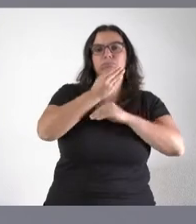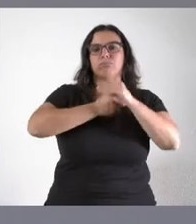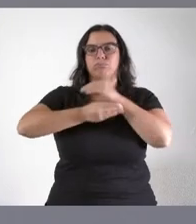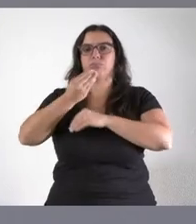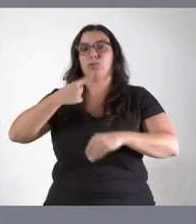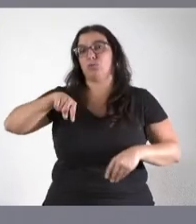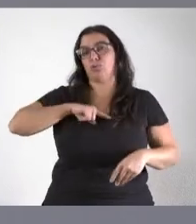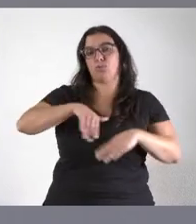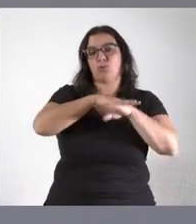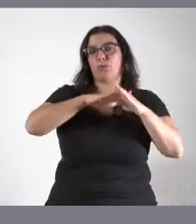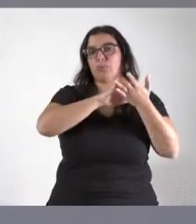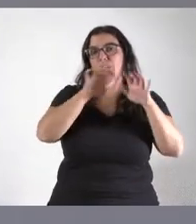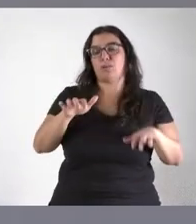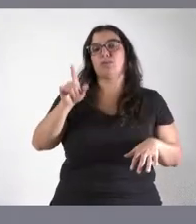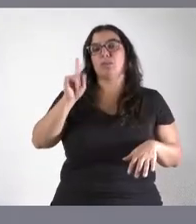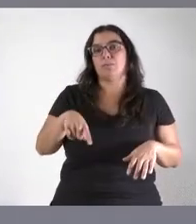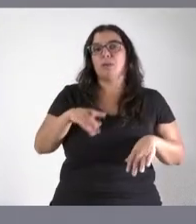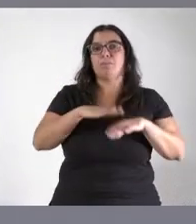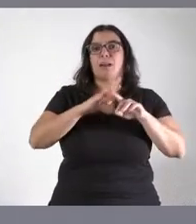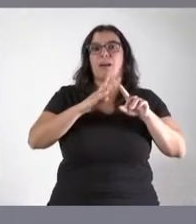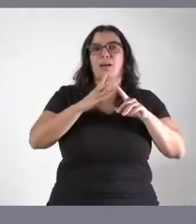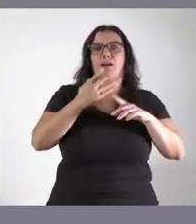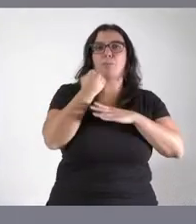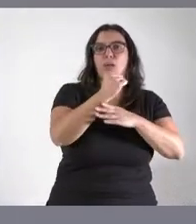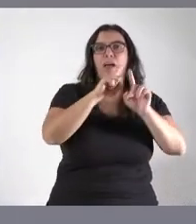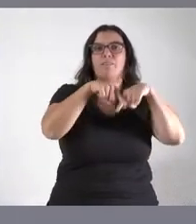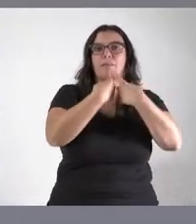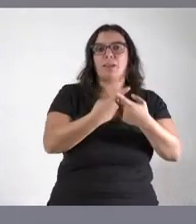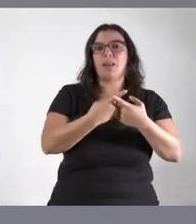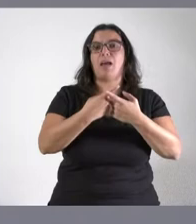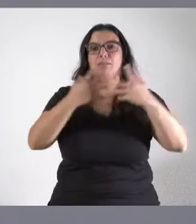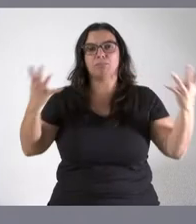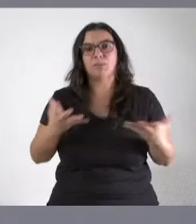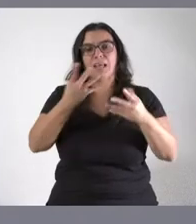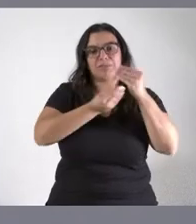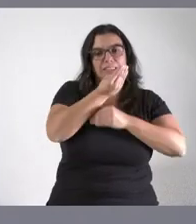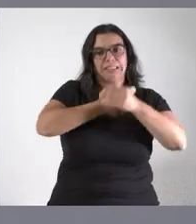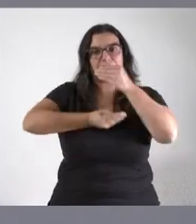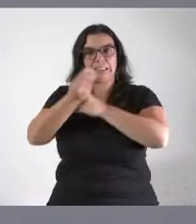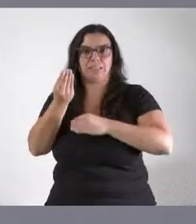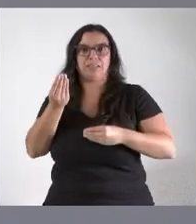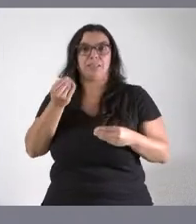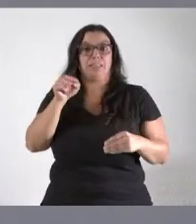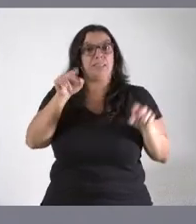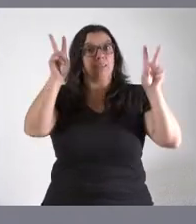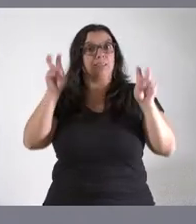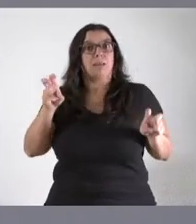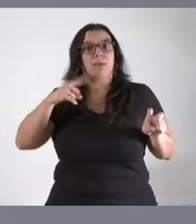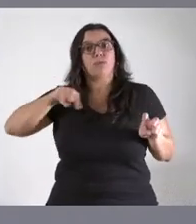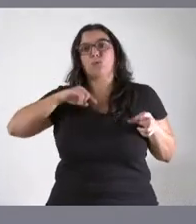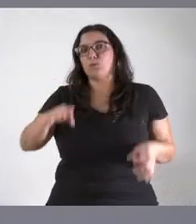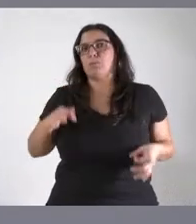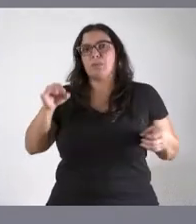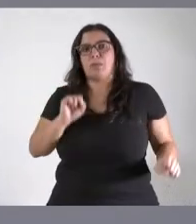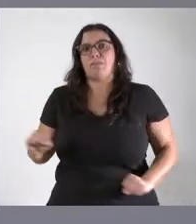coincidimos en el gobierno de Castilla y león están las políticas en favor de la familia y en favor de la natalidad y por tanto esa es un aspecto que siempre hemos